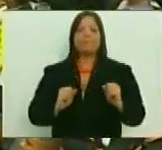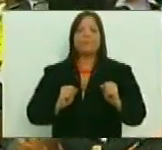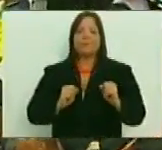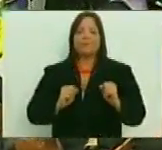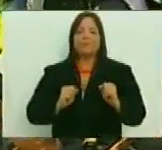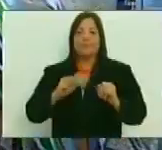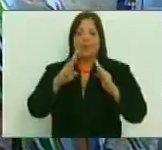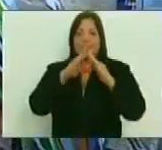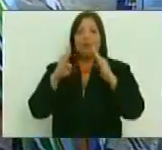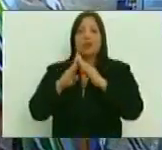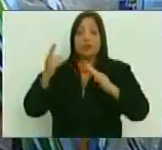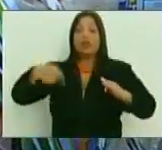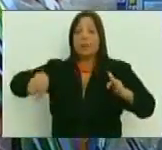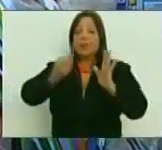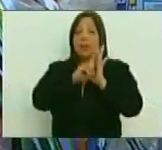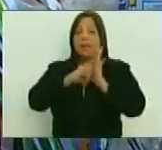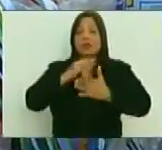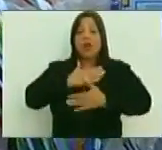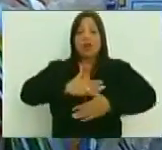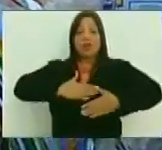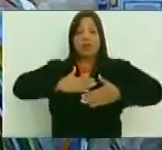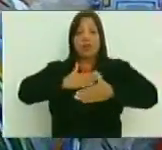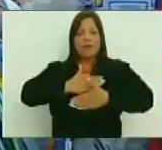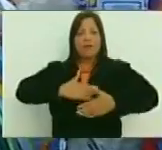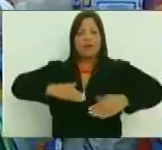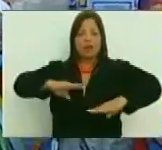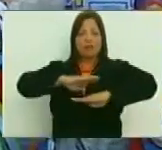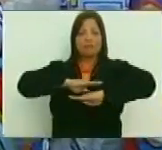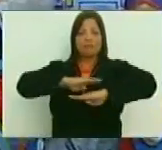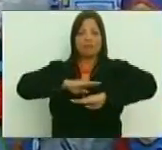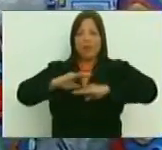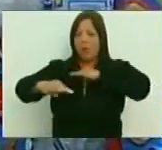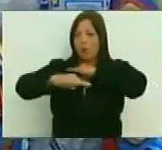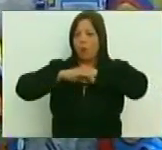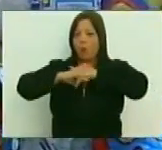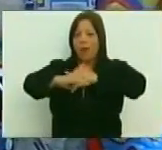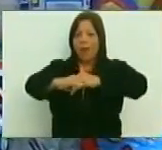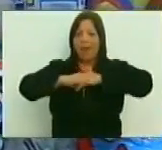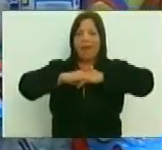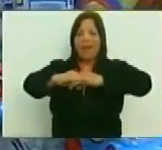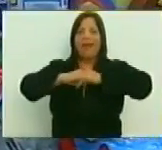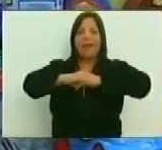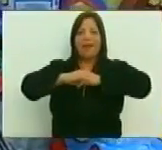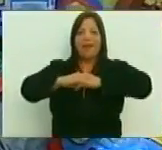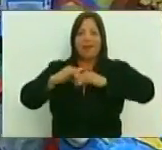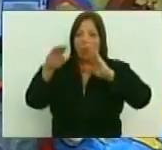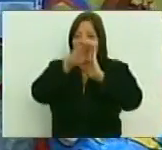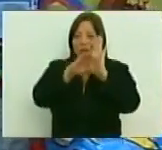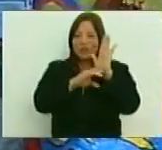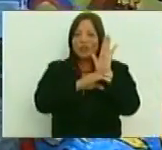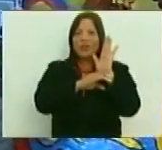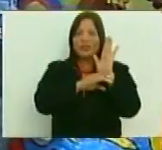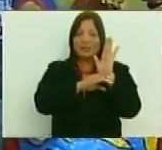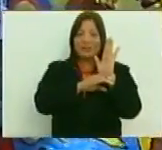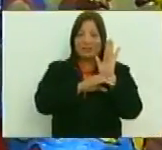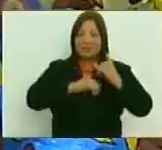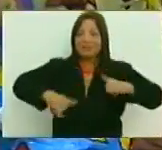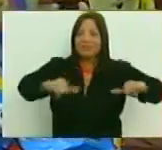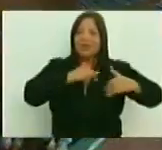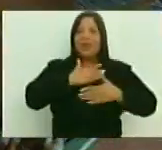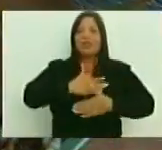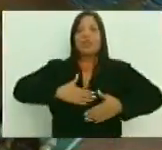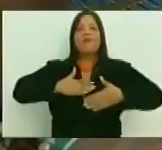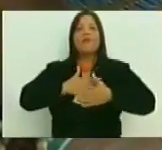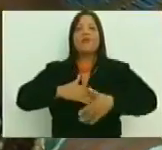El ciudadano también tiene el derecho a disfrutar de la igualdad de condiciones en el disfrute